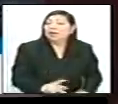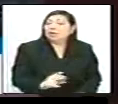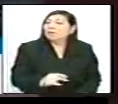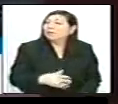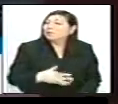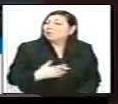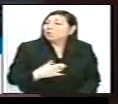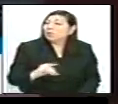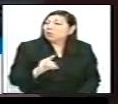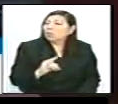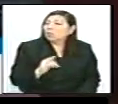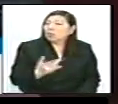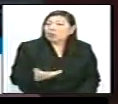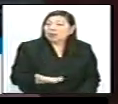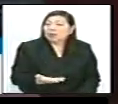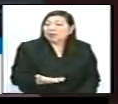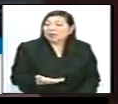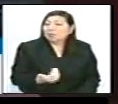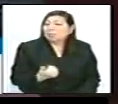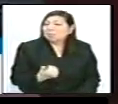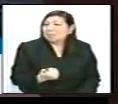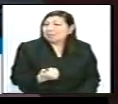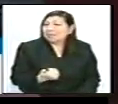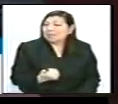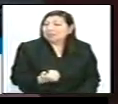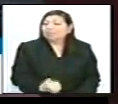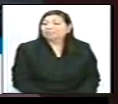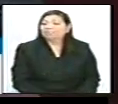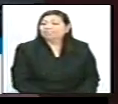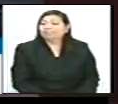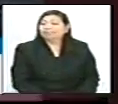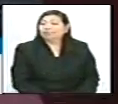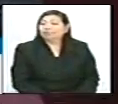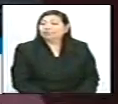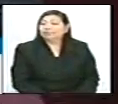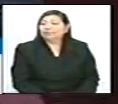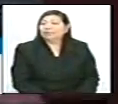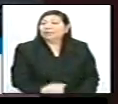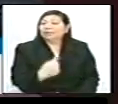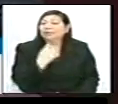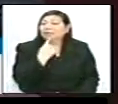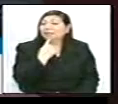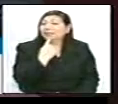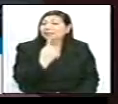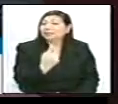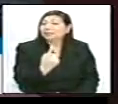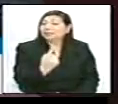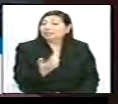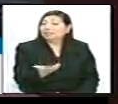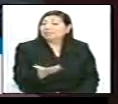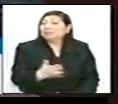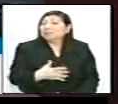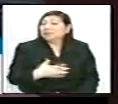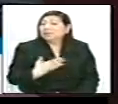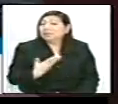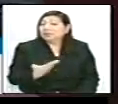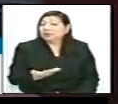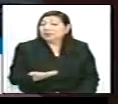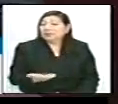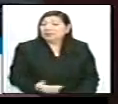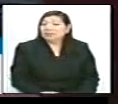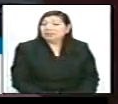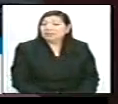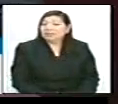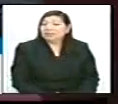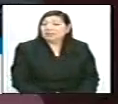puede utilizar como un argumento válido y consistente decir que todavía tendríamos que